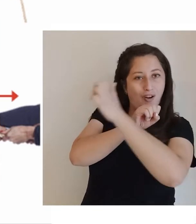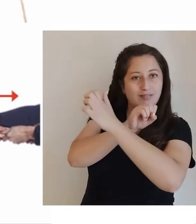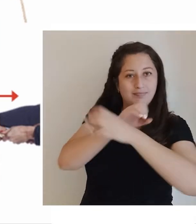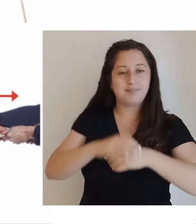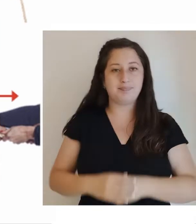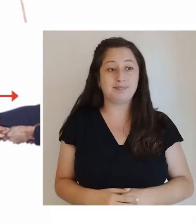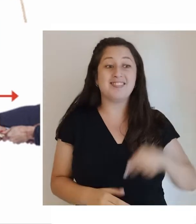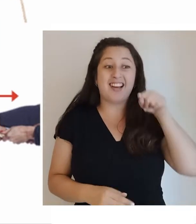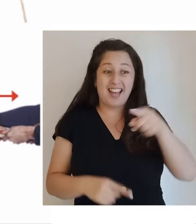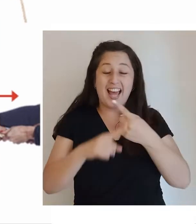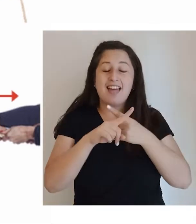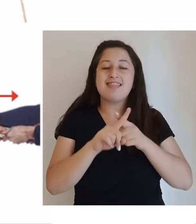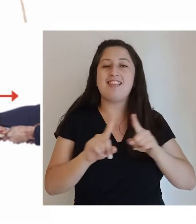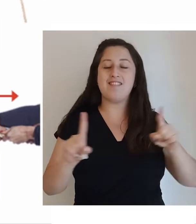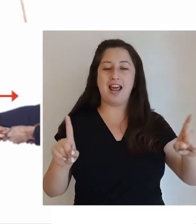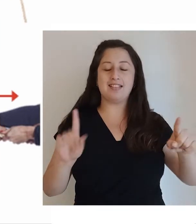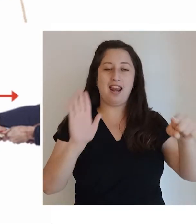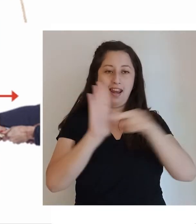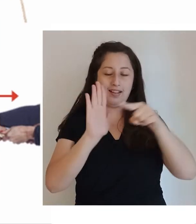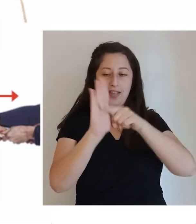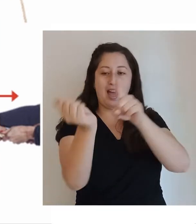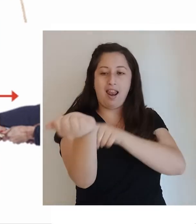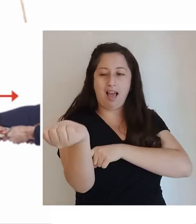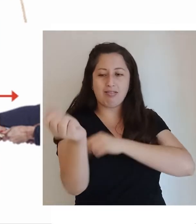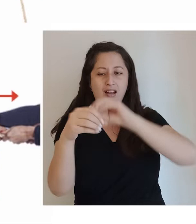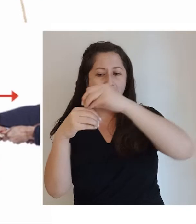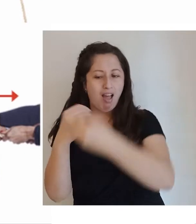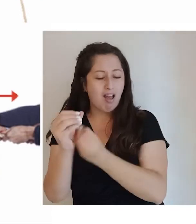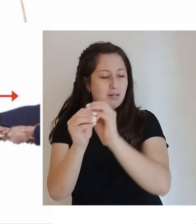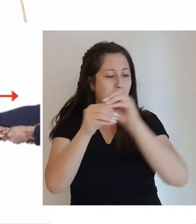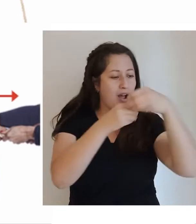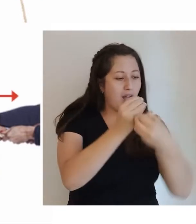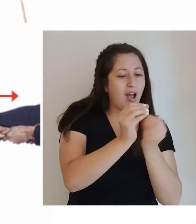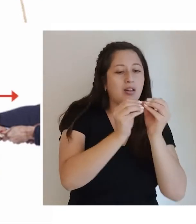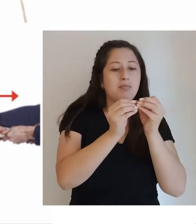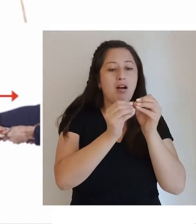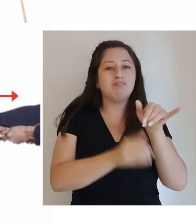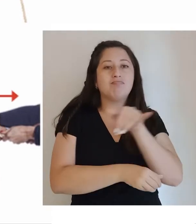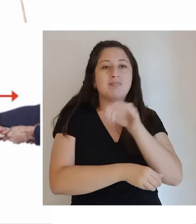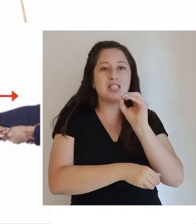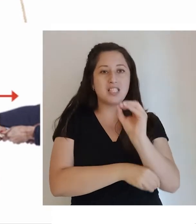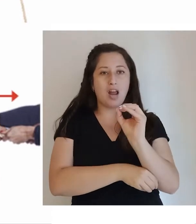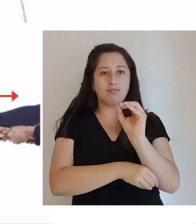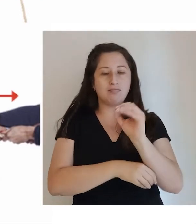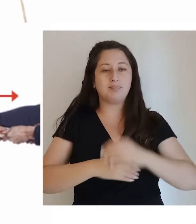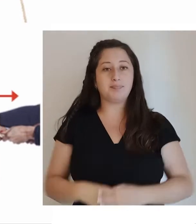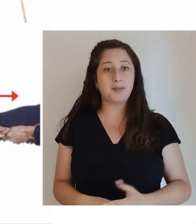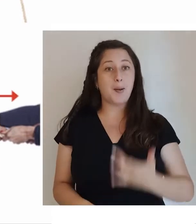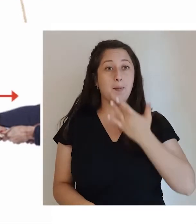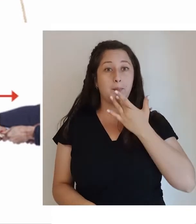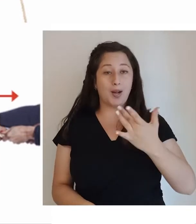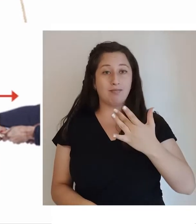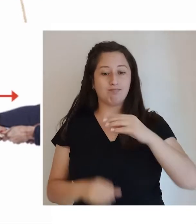caso, la diferencia de electronegatividad entre los átomos enlazados es 0, ya